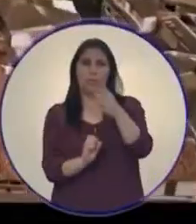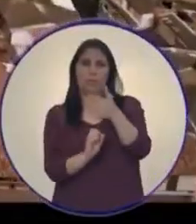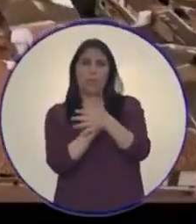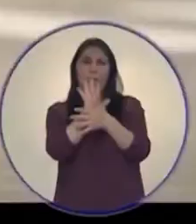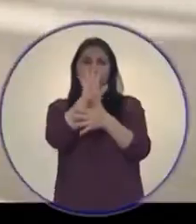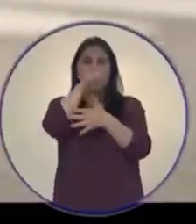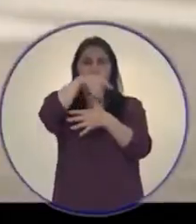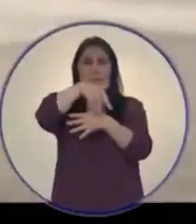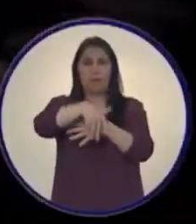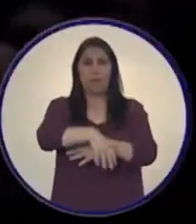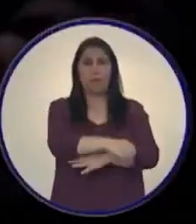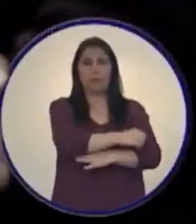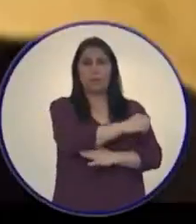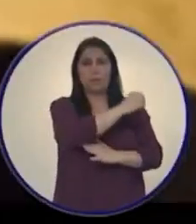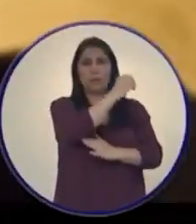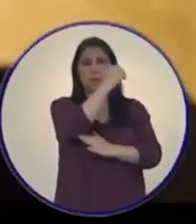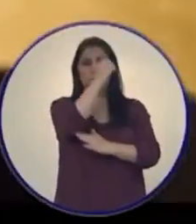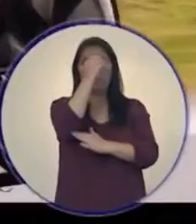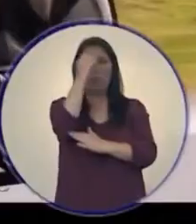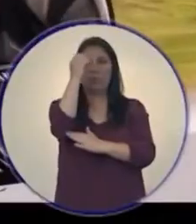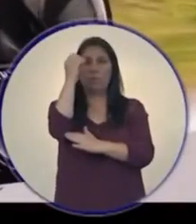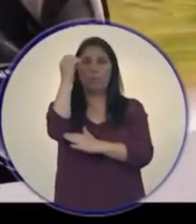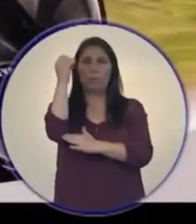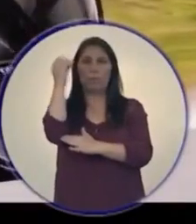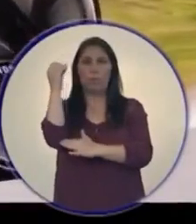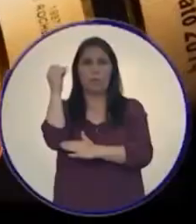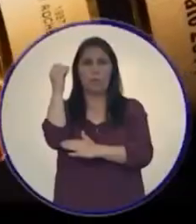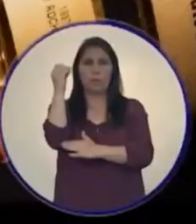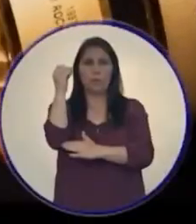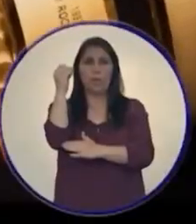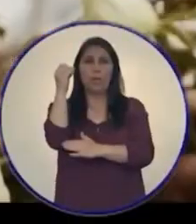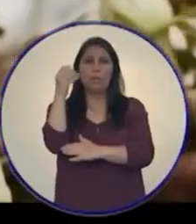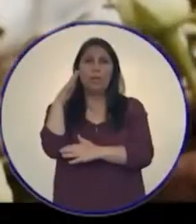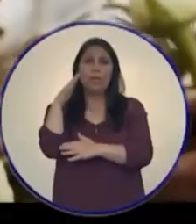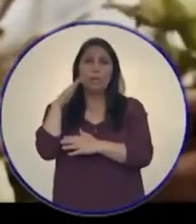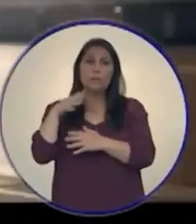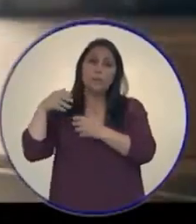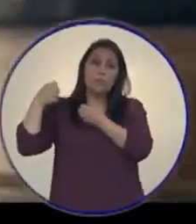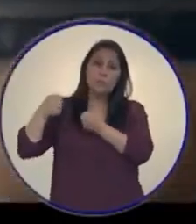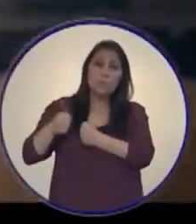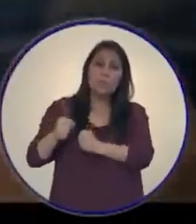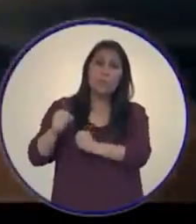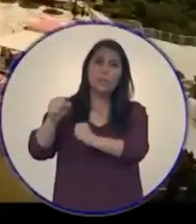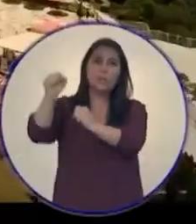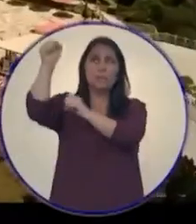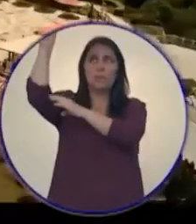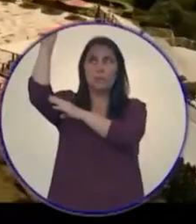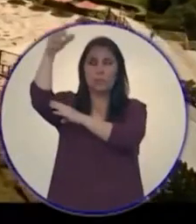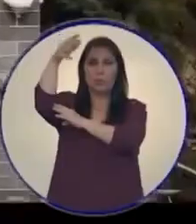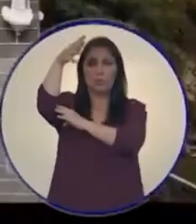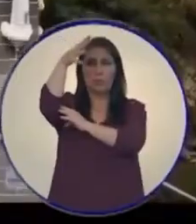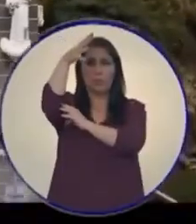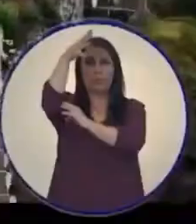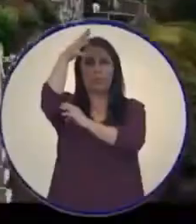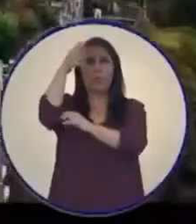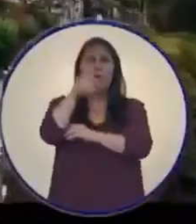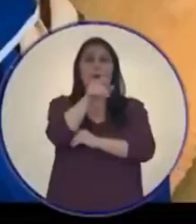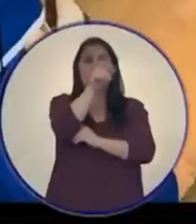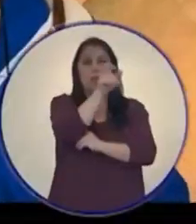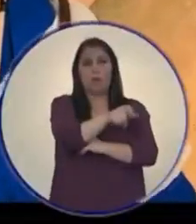sue derramarás coronas de su invensible